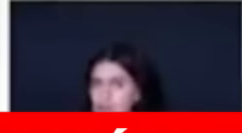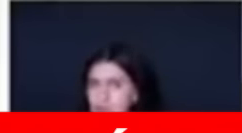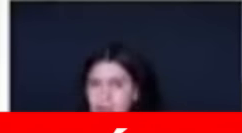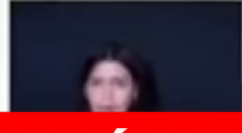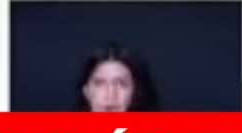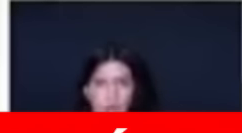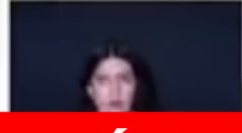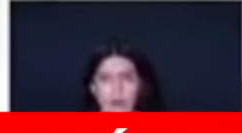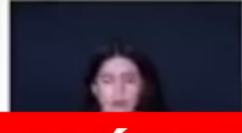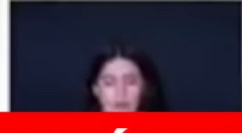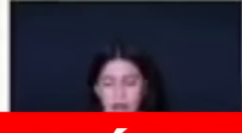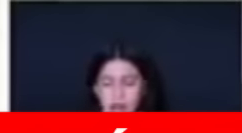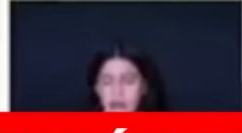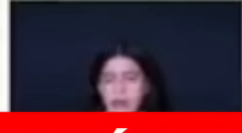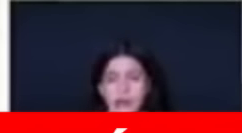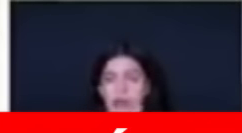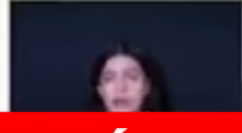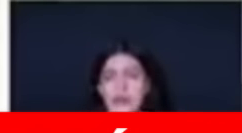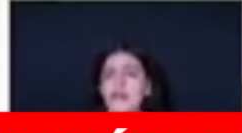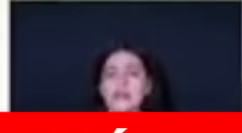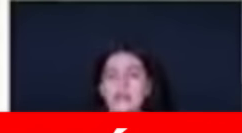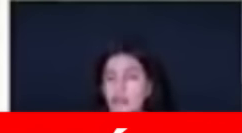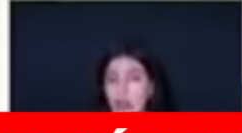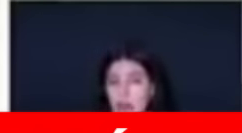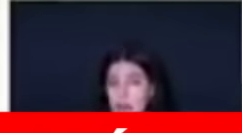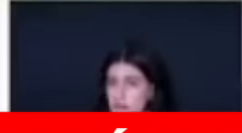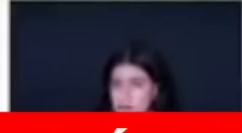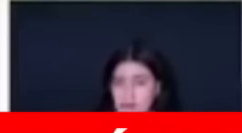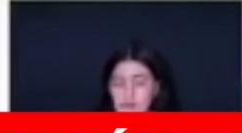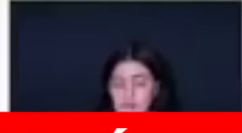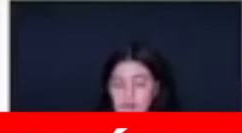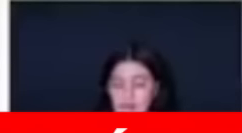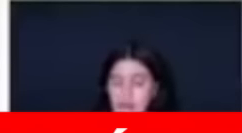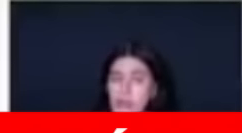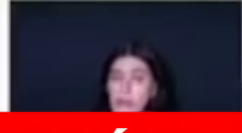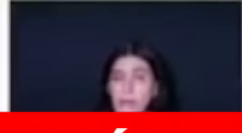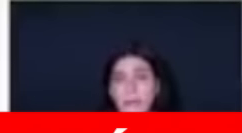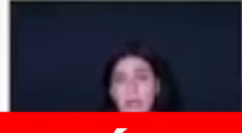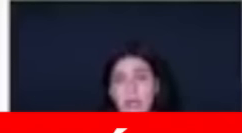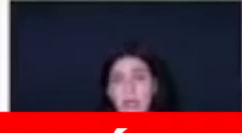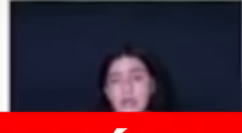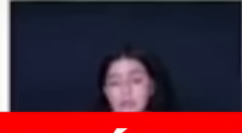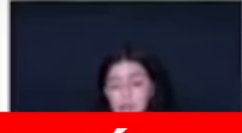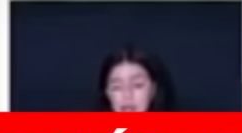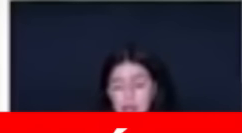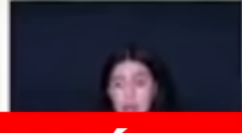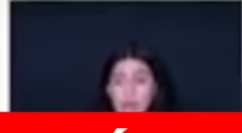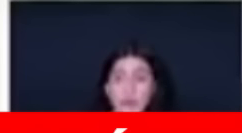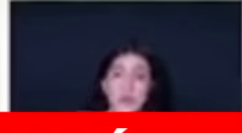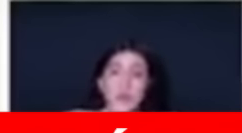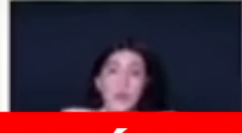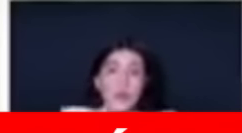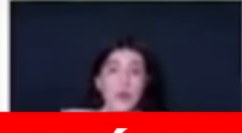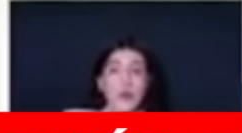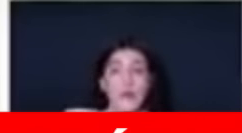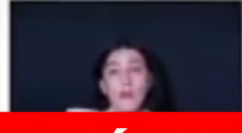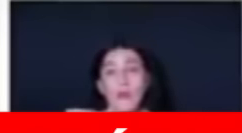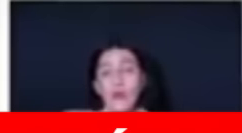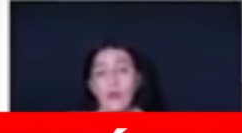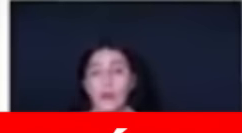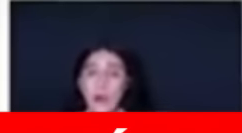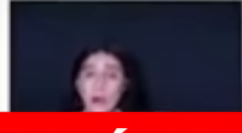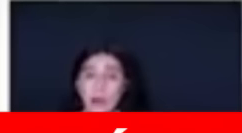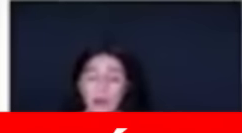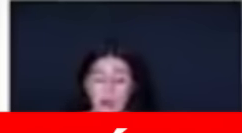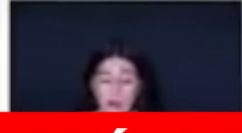detiene, no los nombra con todas sus letras. En cambio, a un gobierno del Estado, a